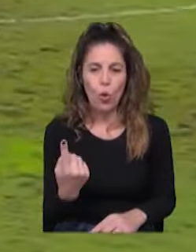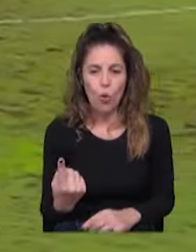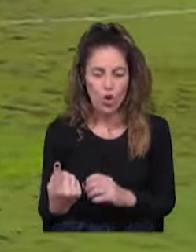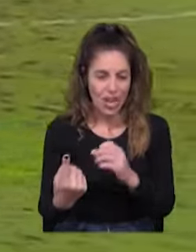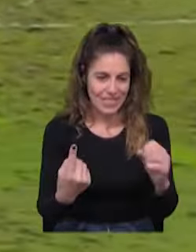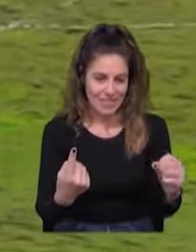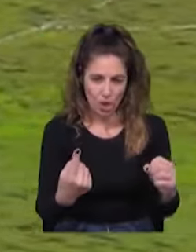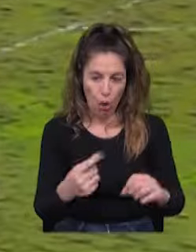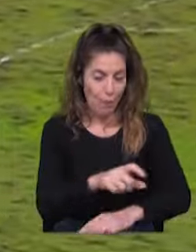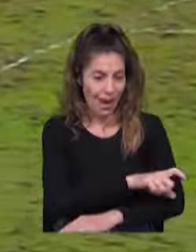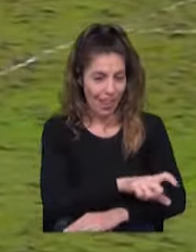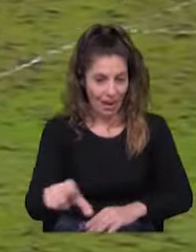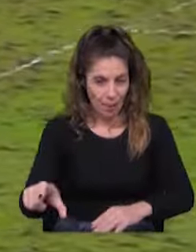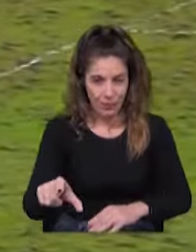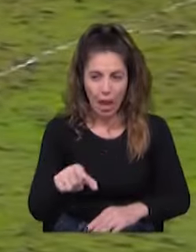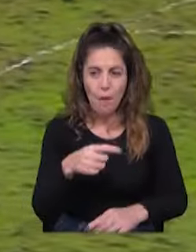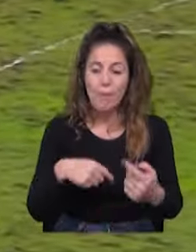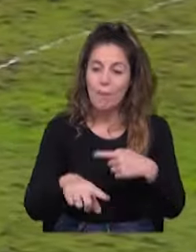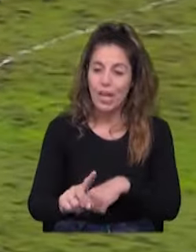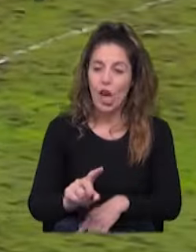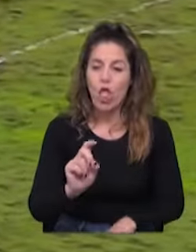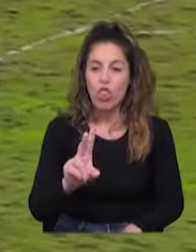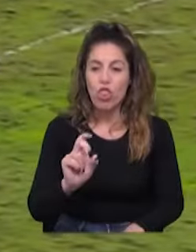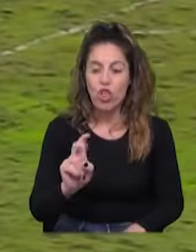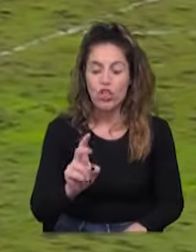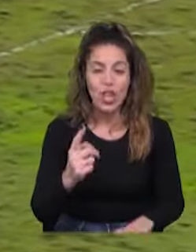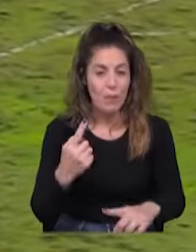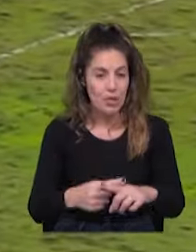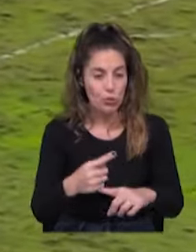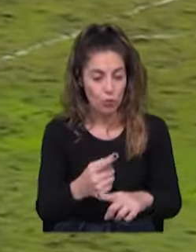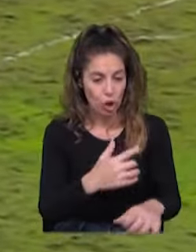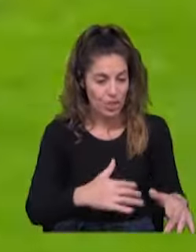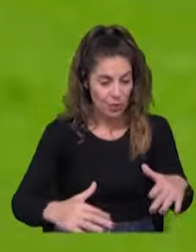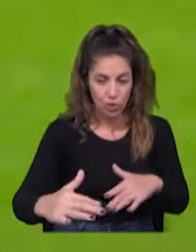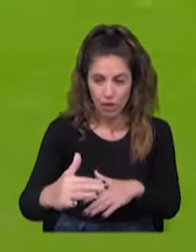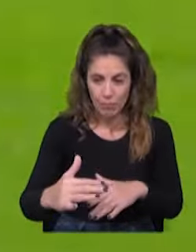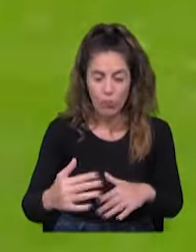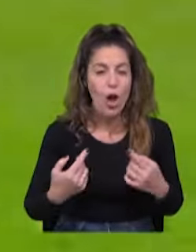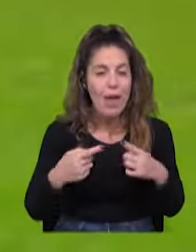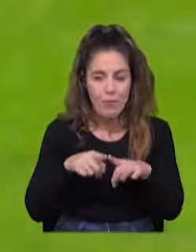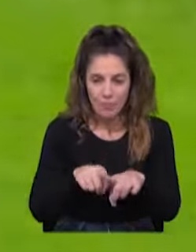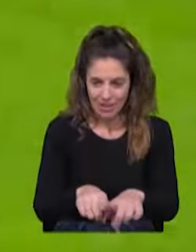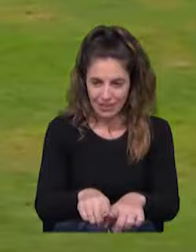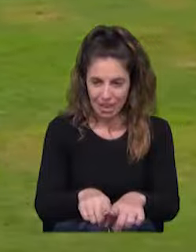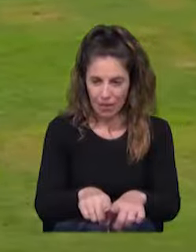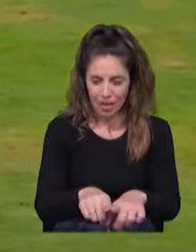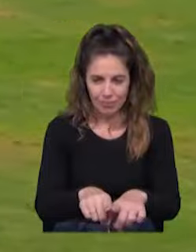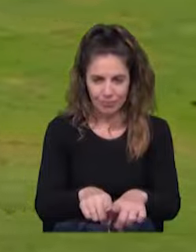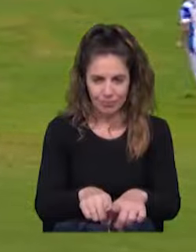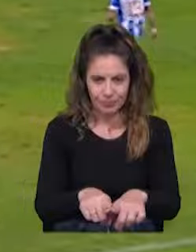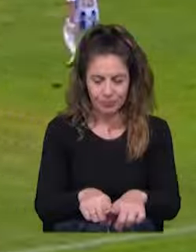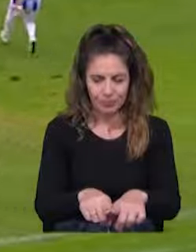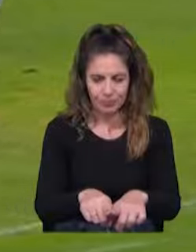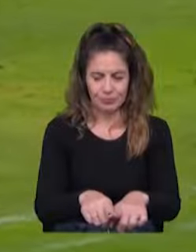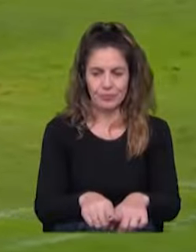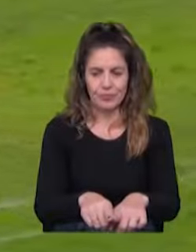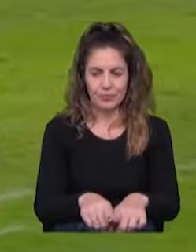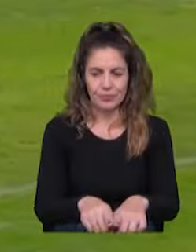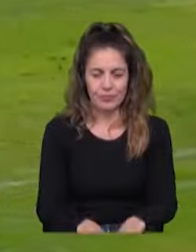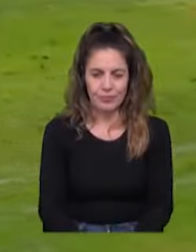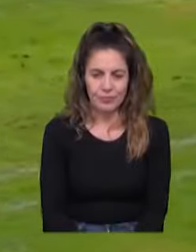el Picapiedra sin embargo men a los 12 del complemento empataba las acciones en el estadio